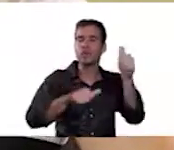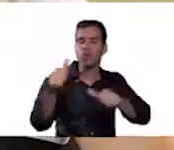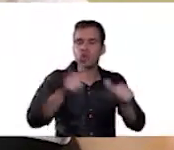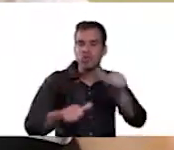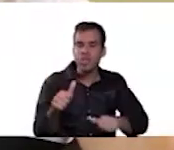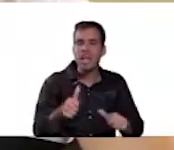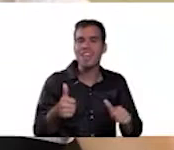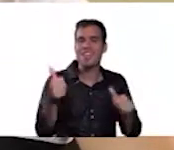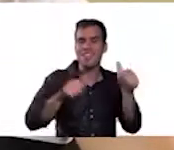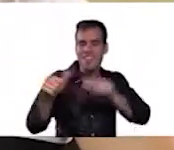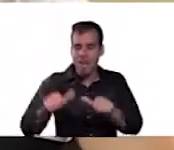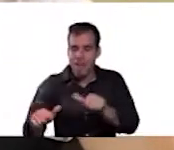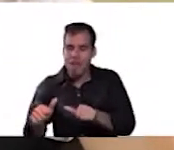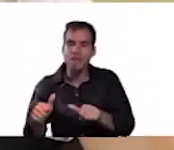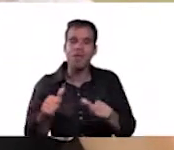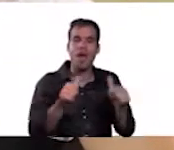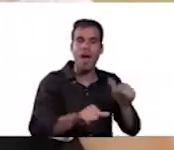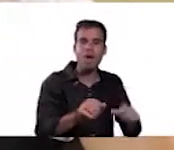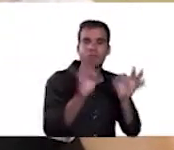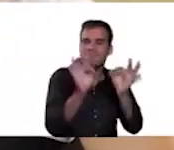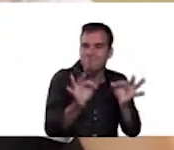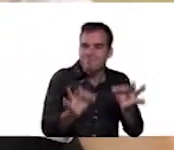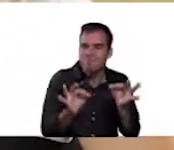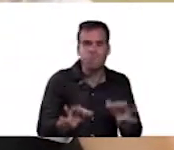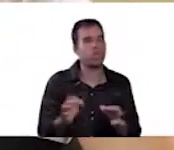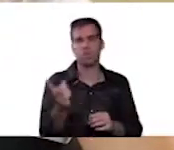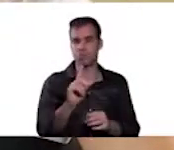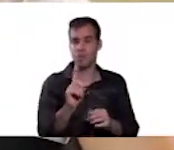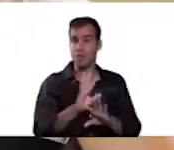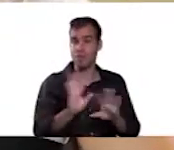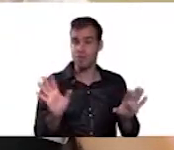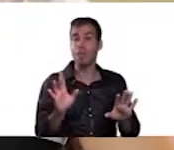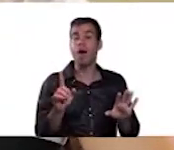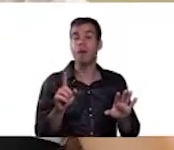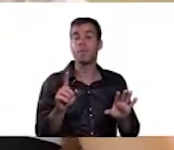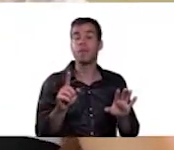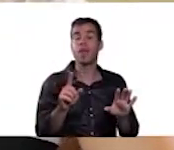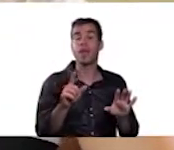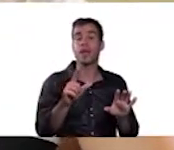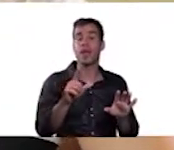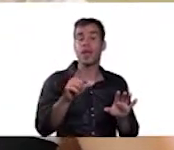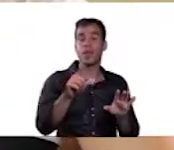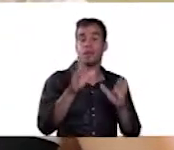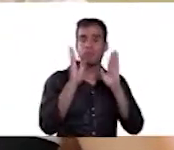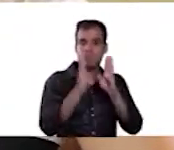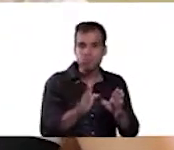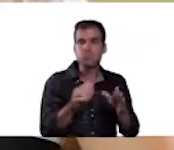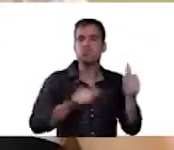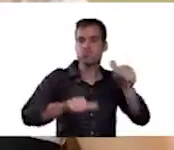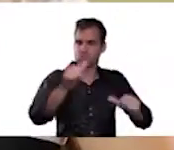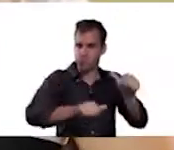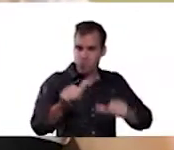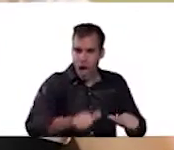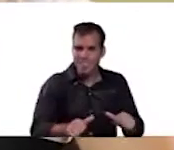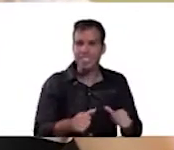y líquidas puras. Solo se ponen las concentraciones de las sustancias en estado de agregación gaseoso y